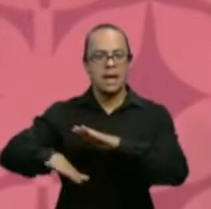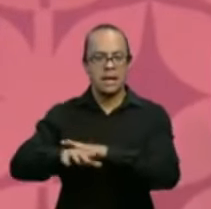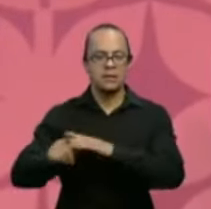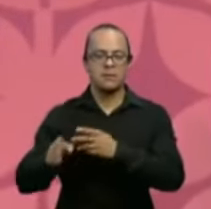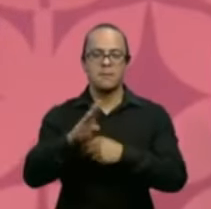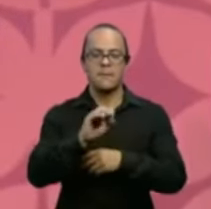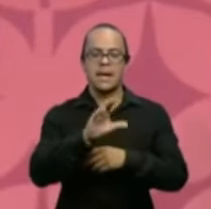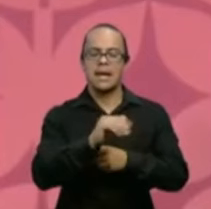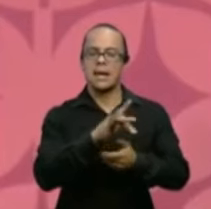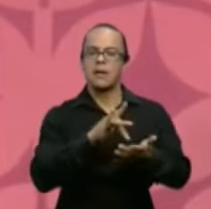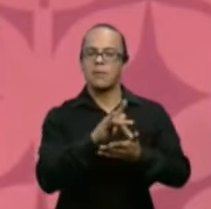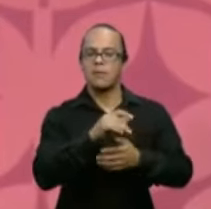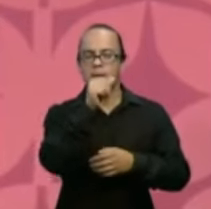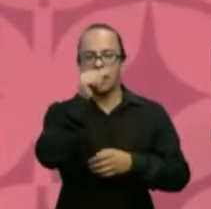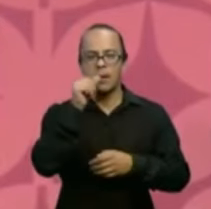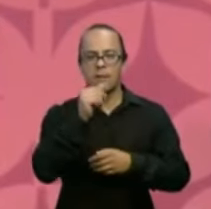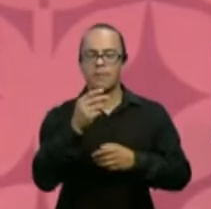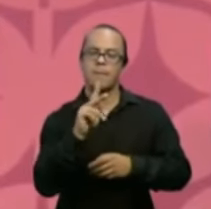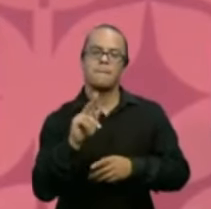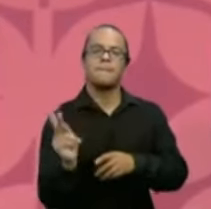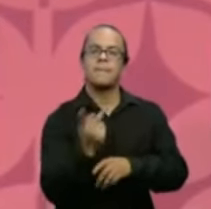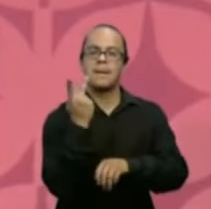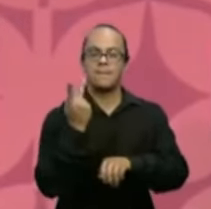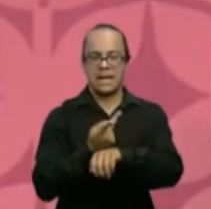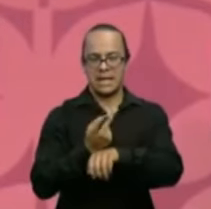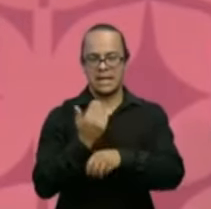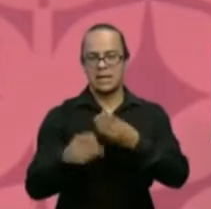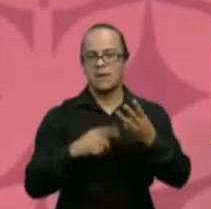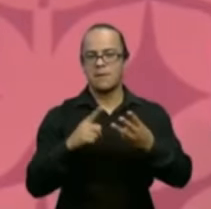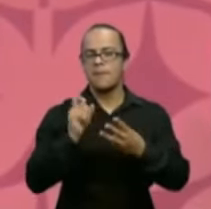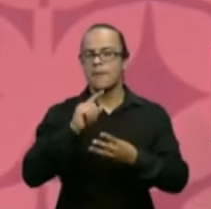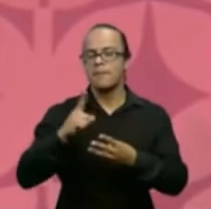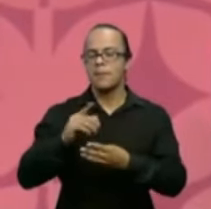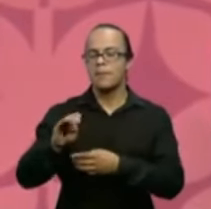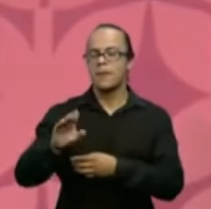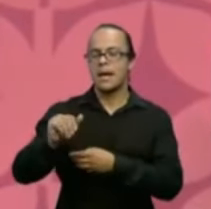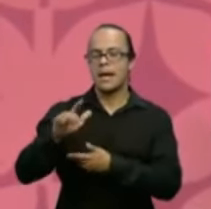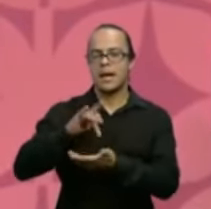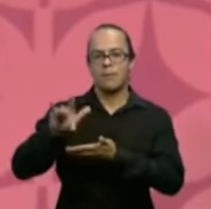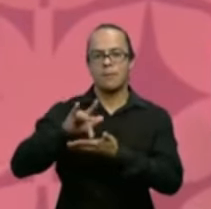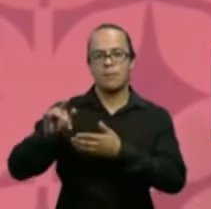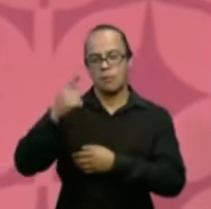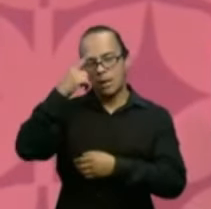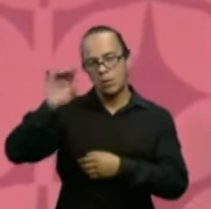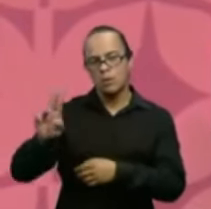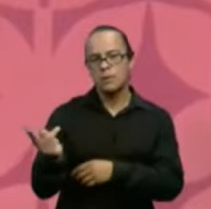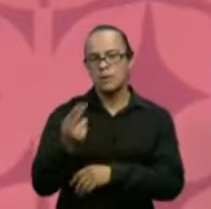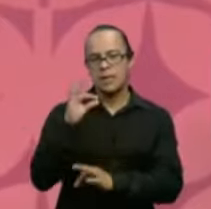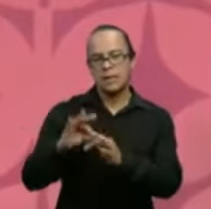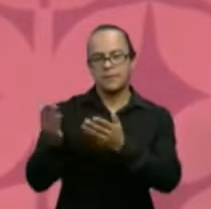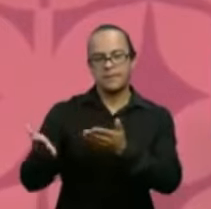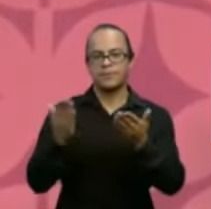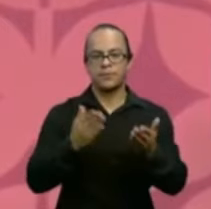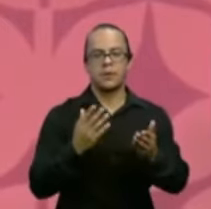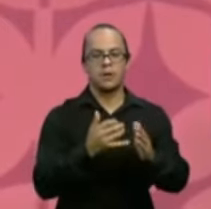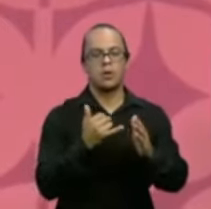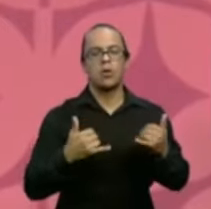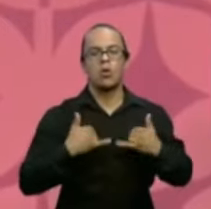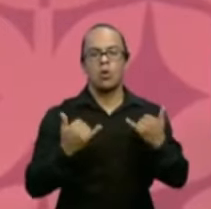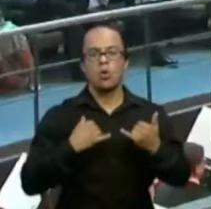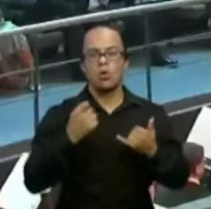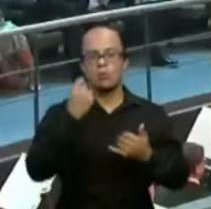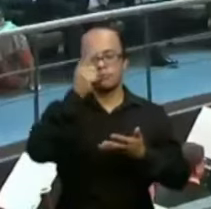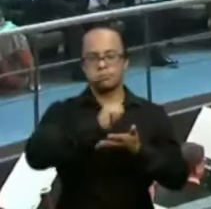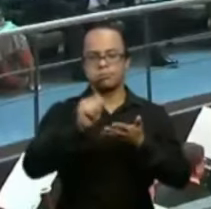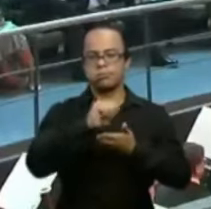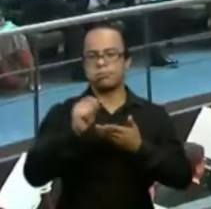becas para el bienestar de Benito Juárez nivel medio superior y becas de bienestar de Benito Juárez a nivel superior. Jóvenes escribiendo el futuro, que en